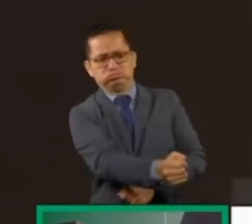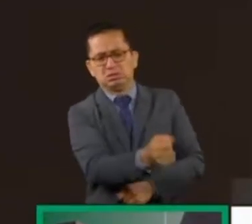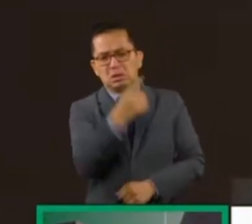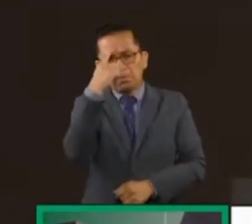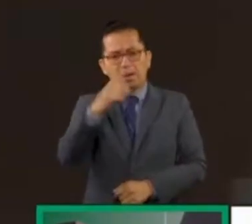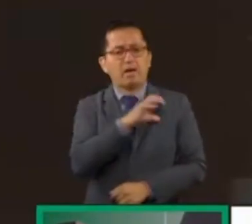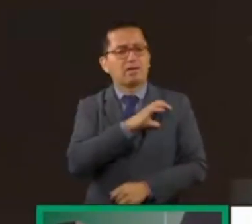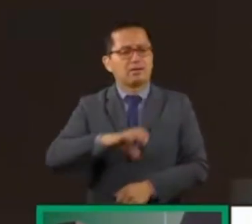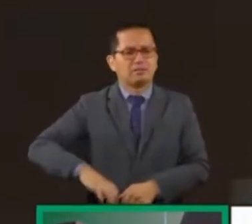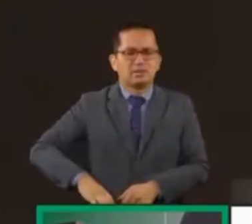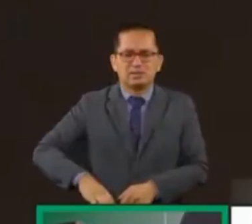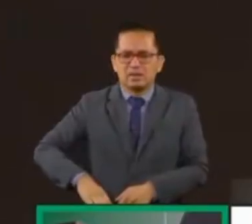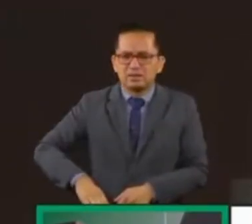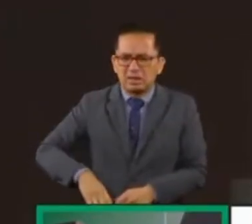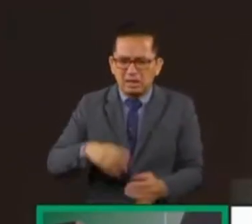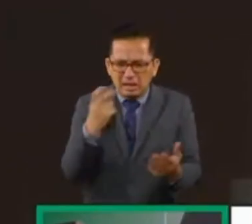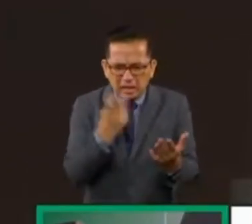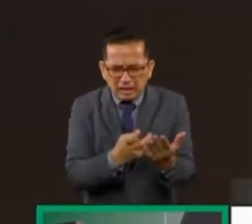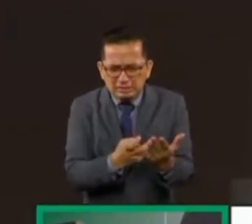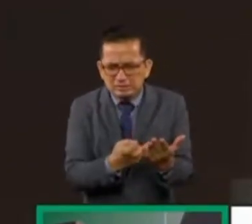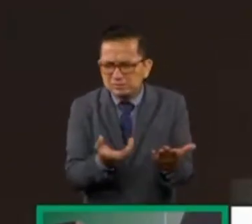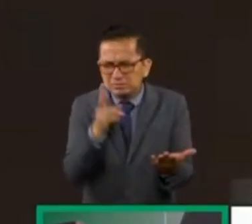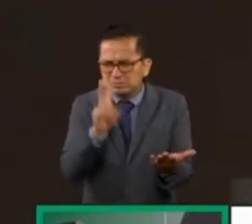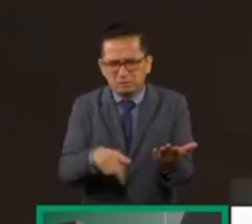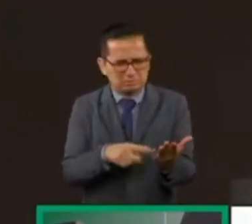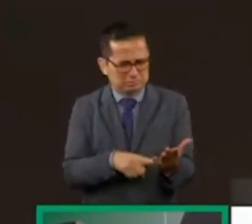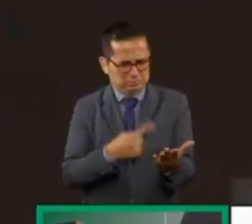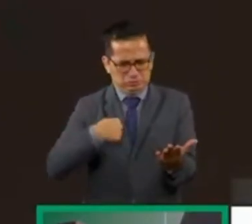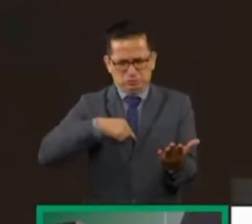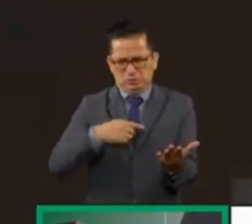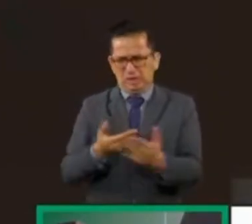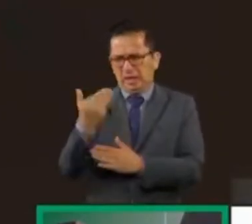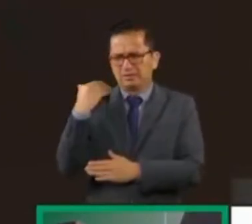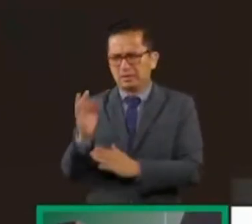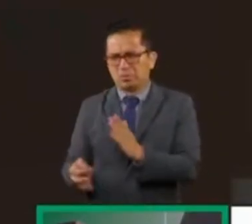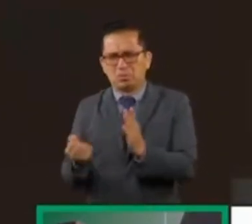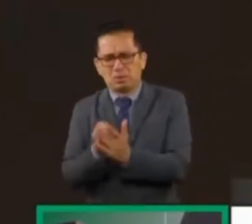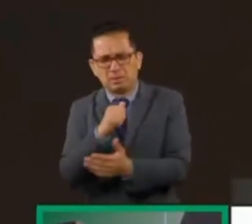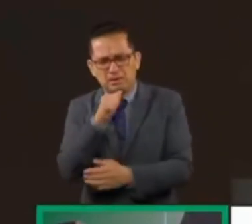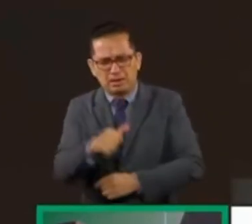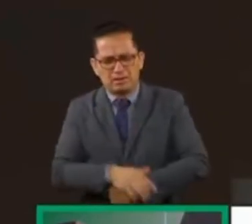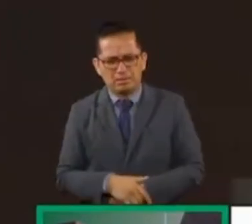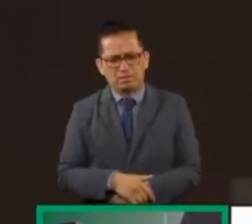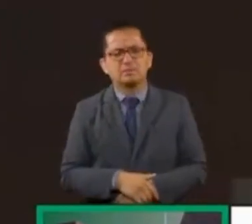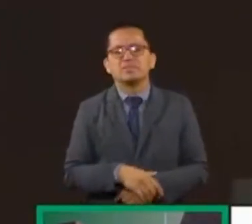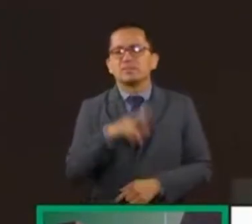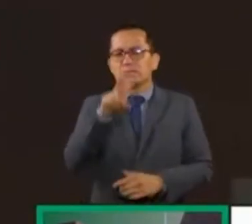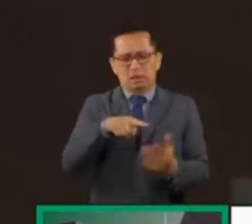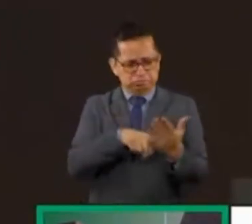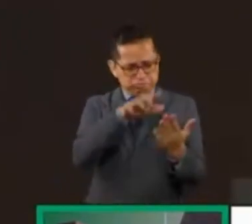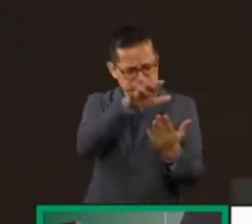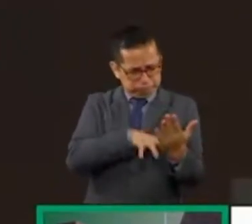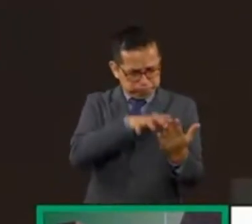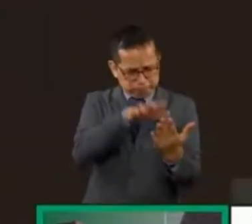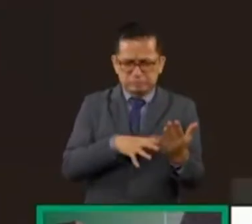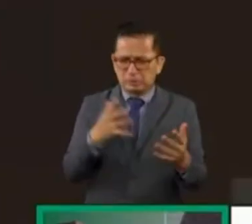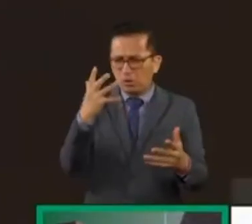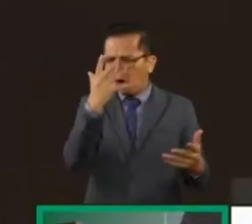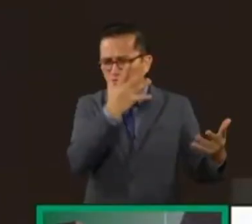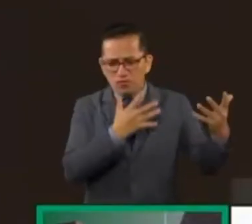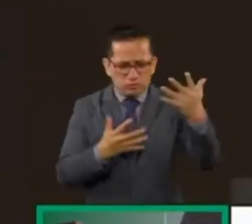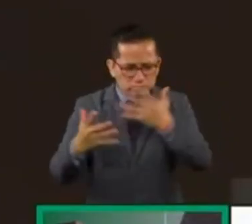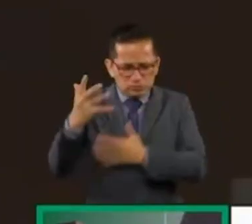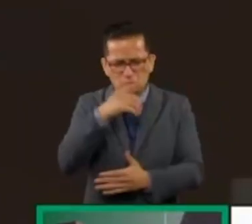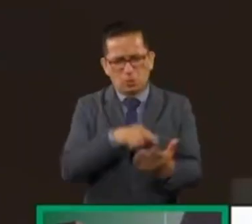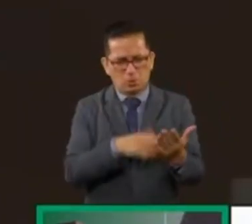hacer. Están partiendo de figuras que ni siquiera hemos aprobado. Hay confusión, no hay armonía, hay